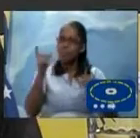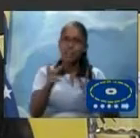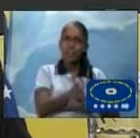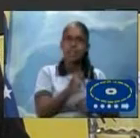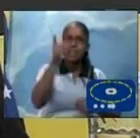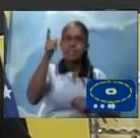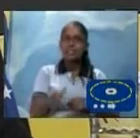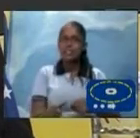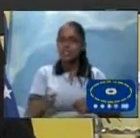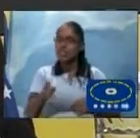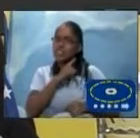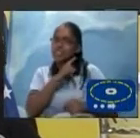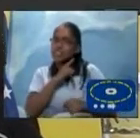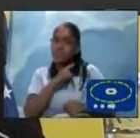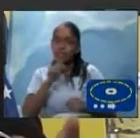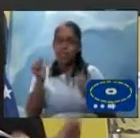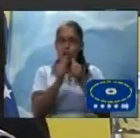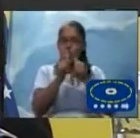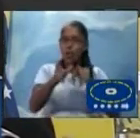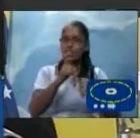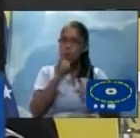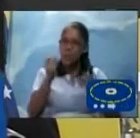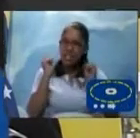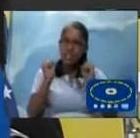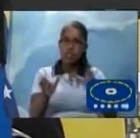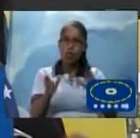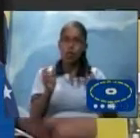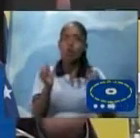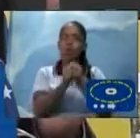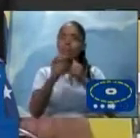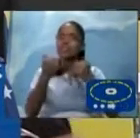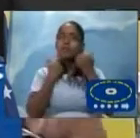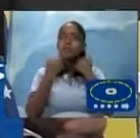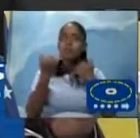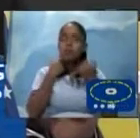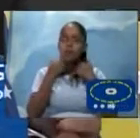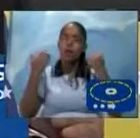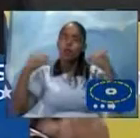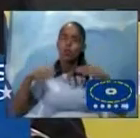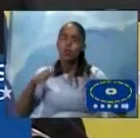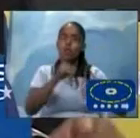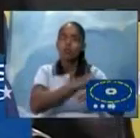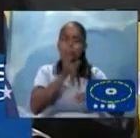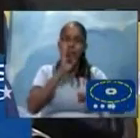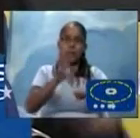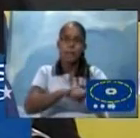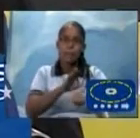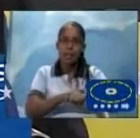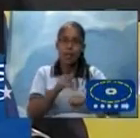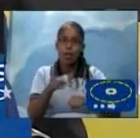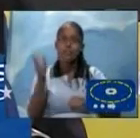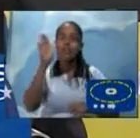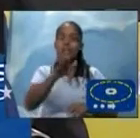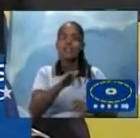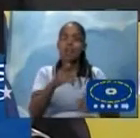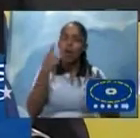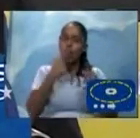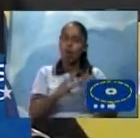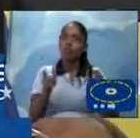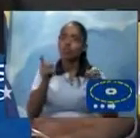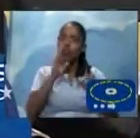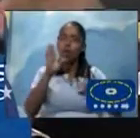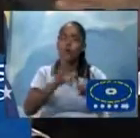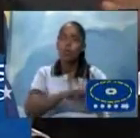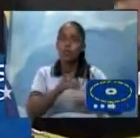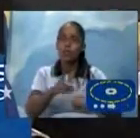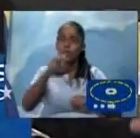infectados con esa maldición, con esa enfermedad, producto del pecado. Allí está otro de los cumplimientos.